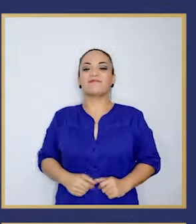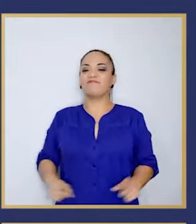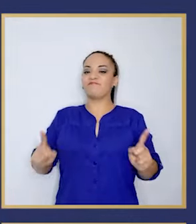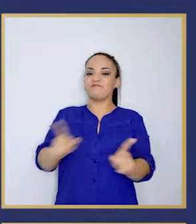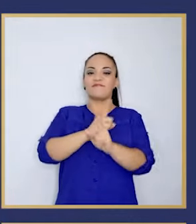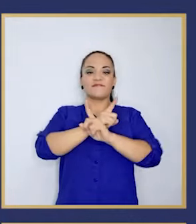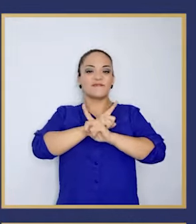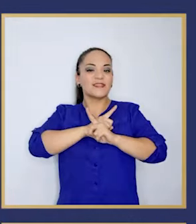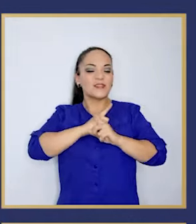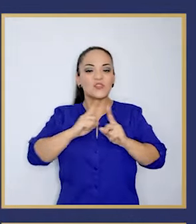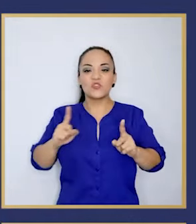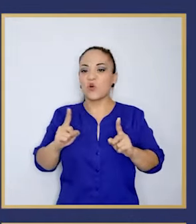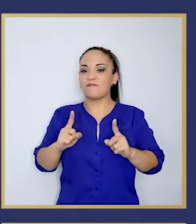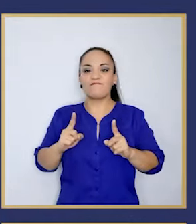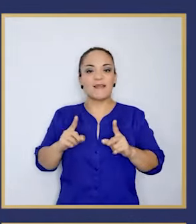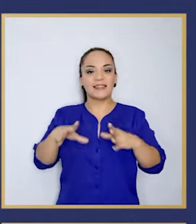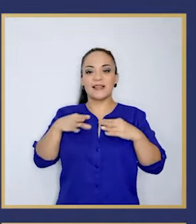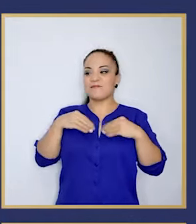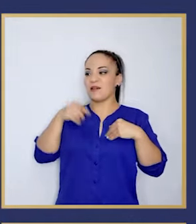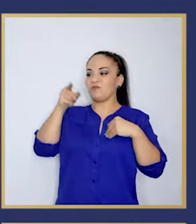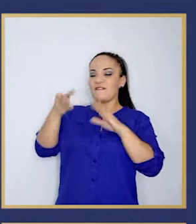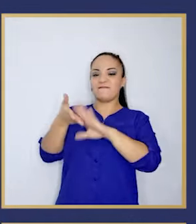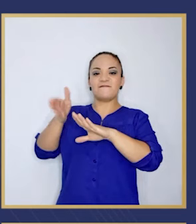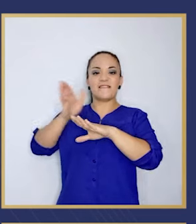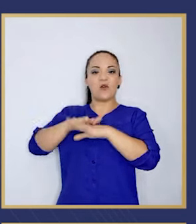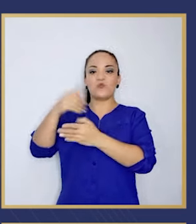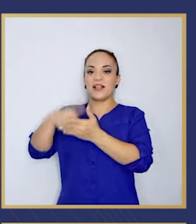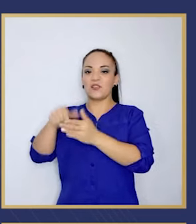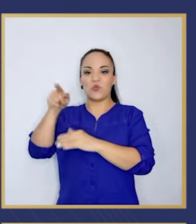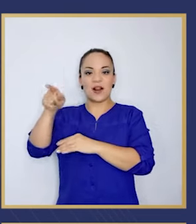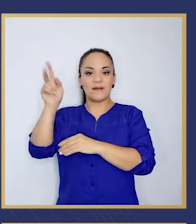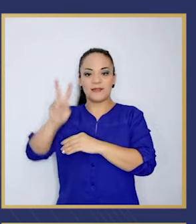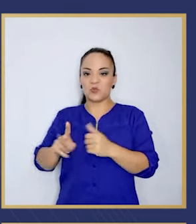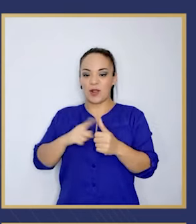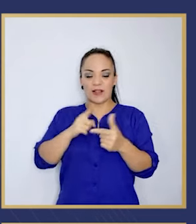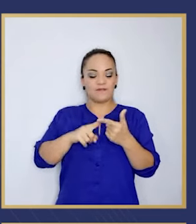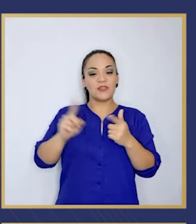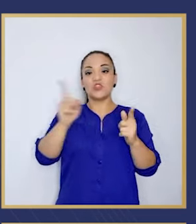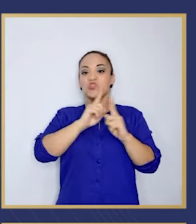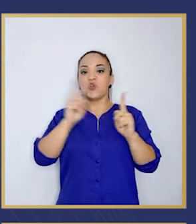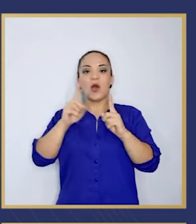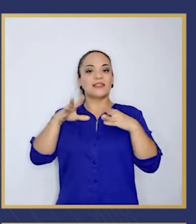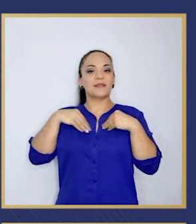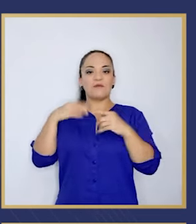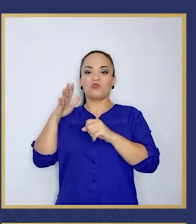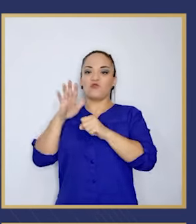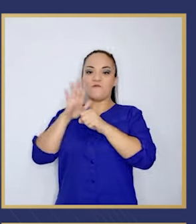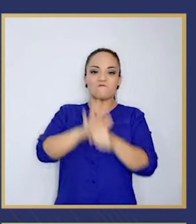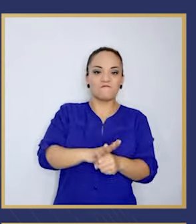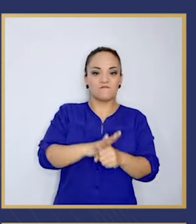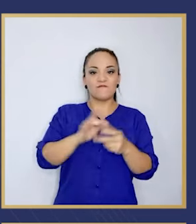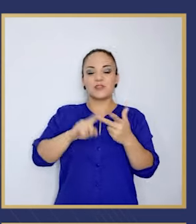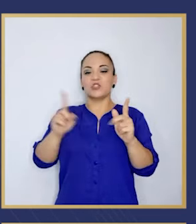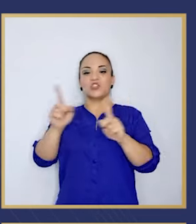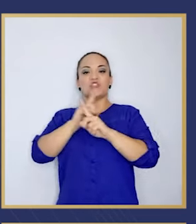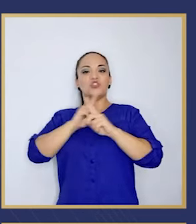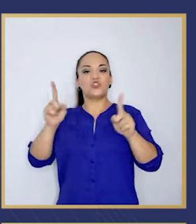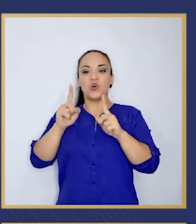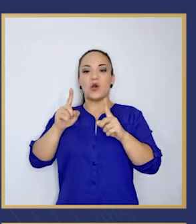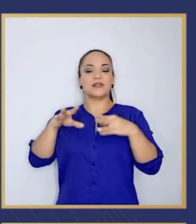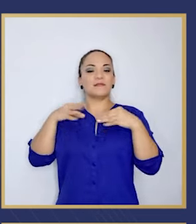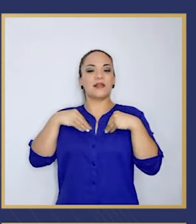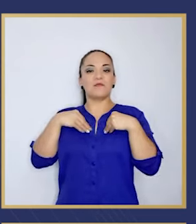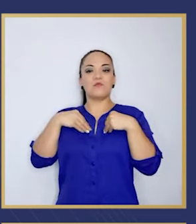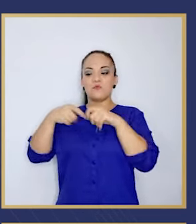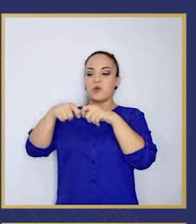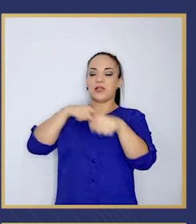dice no al fraude, no a la opresión, no a la violación de